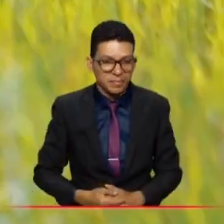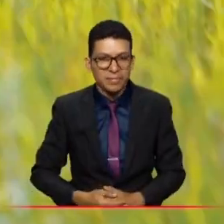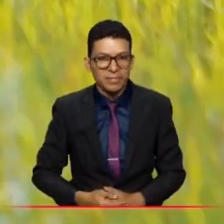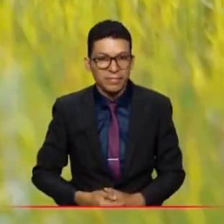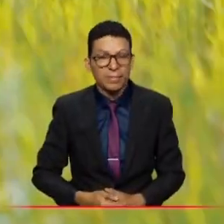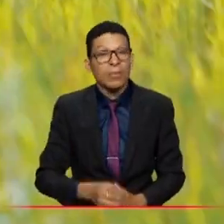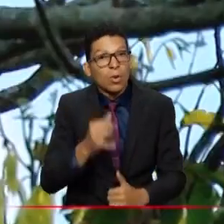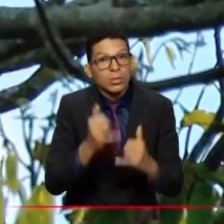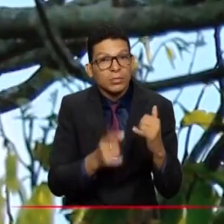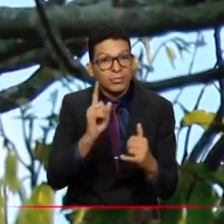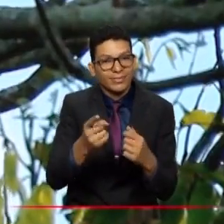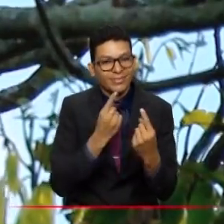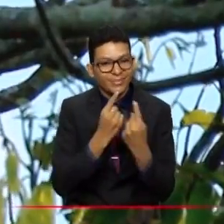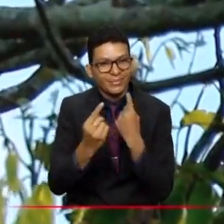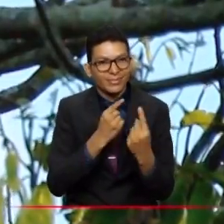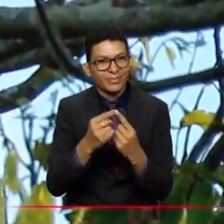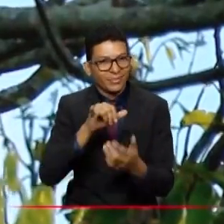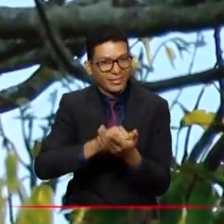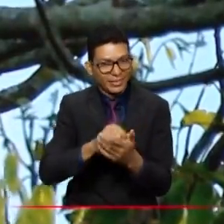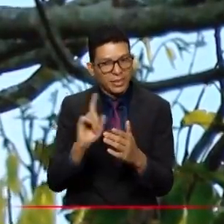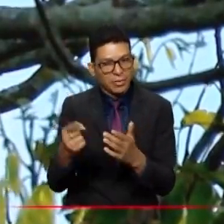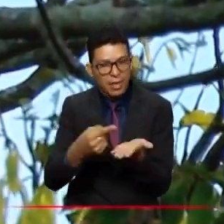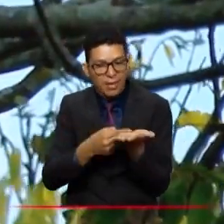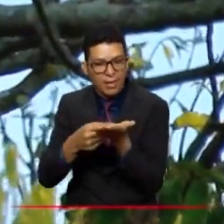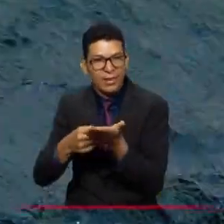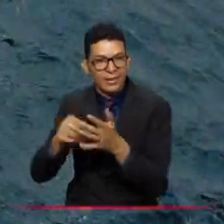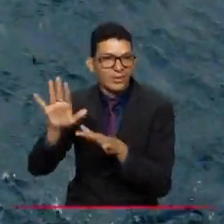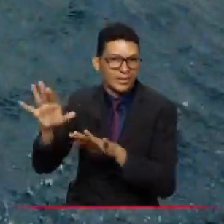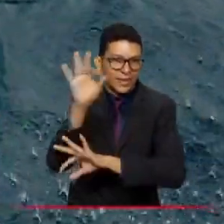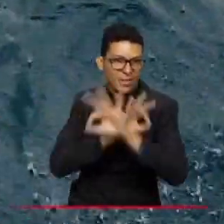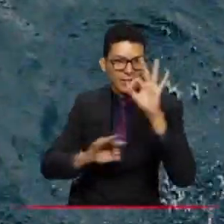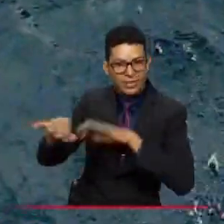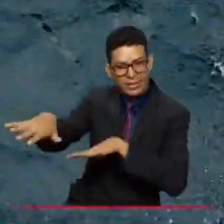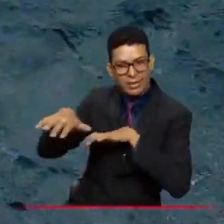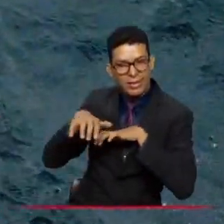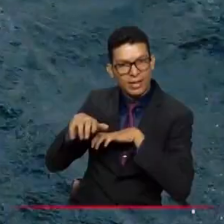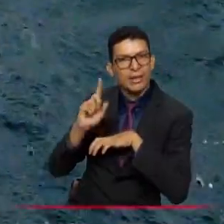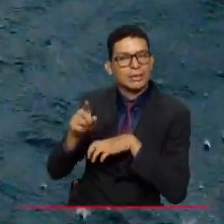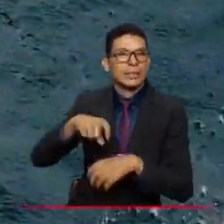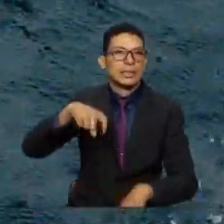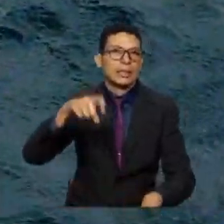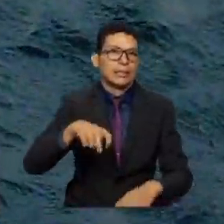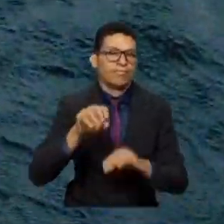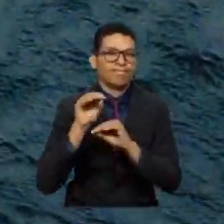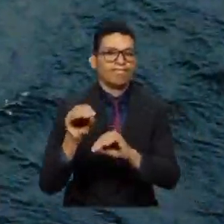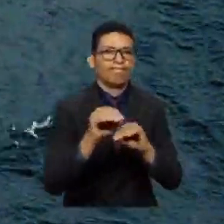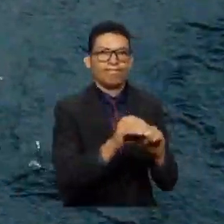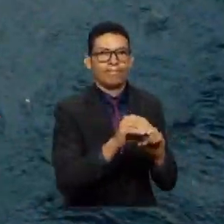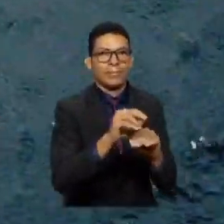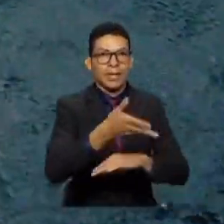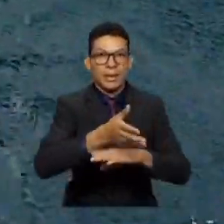de las conclusiones del conversatorio adelantado en el Teatro Estudio de Telepacífico fue la necesidad de capacitar a los